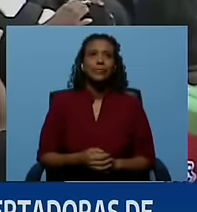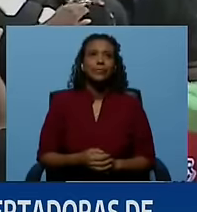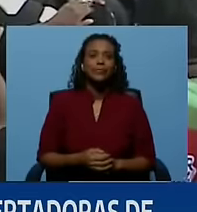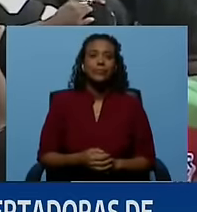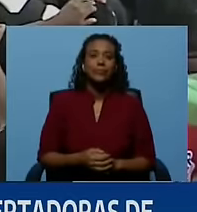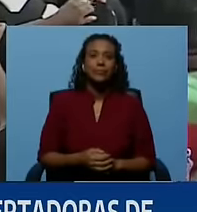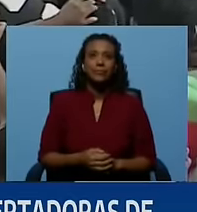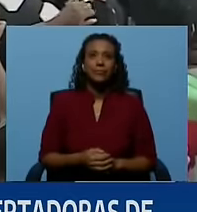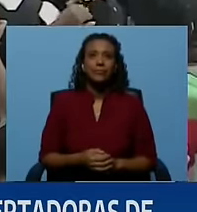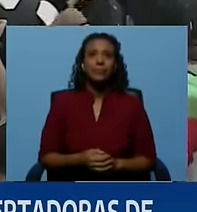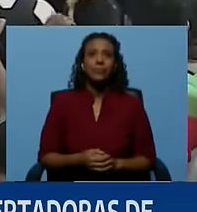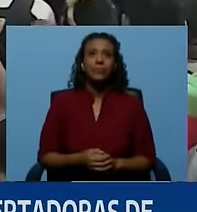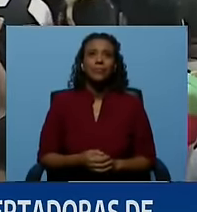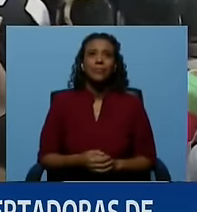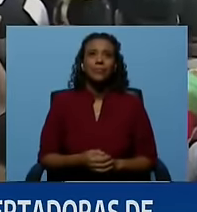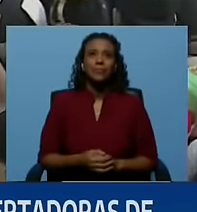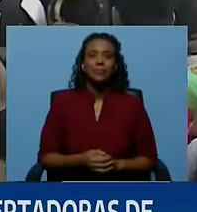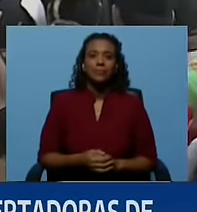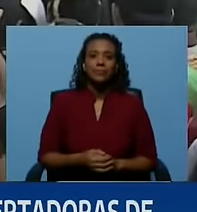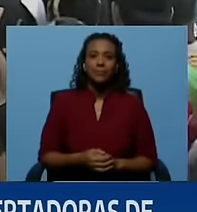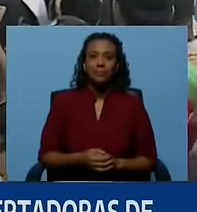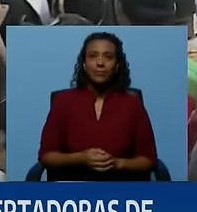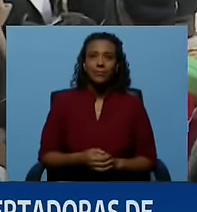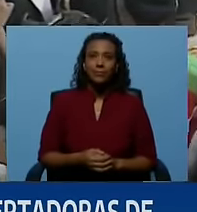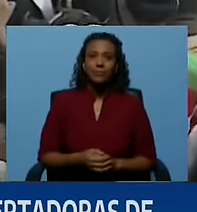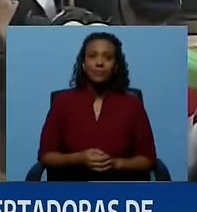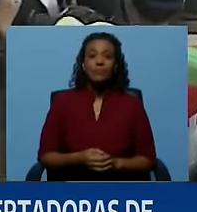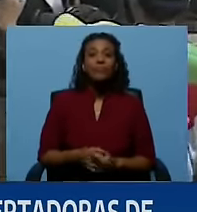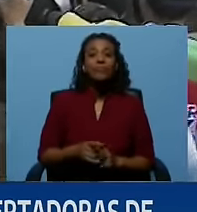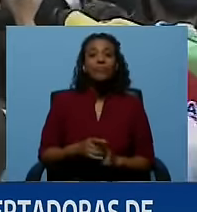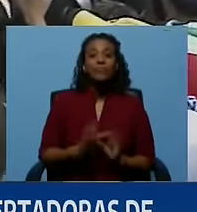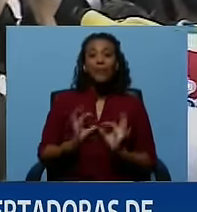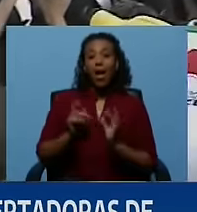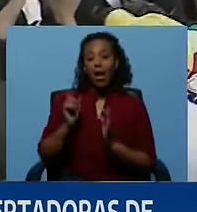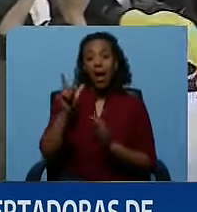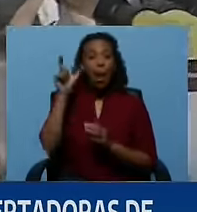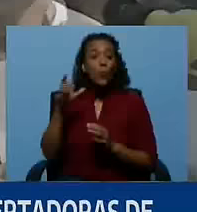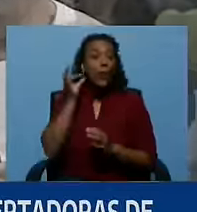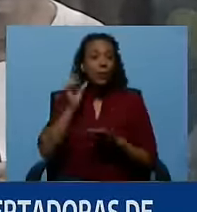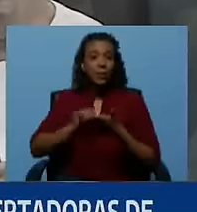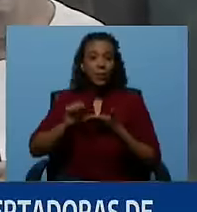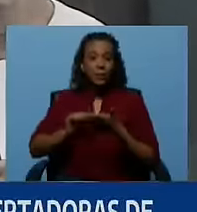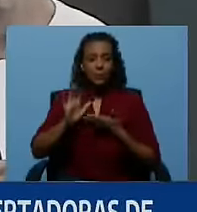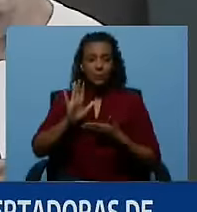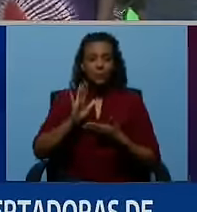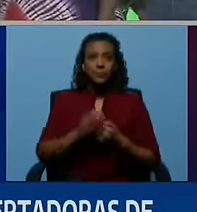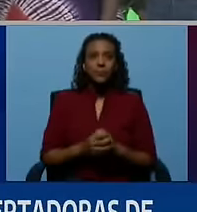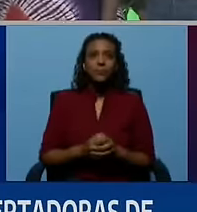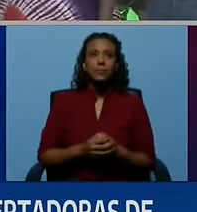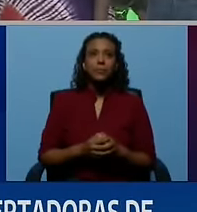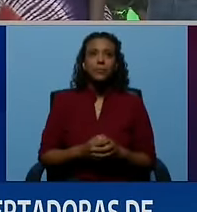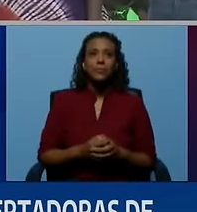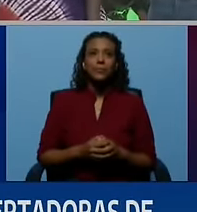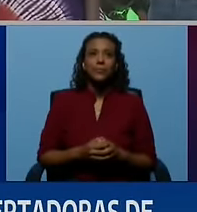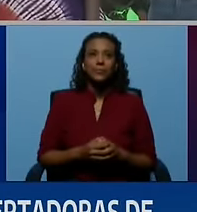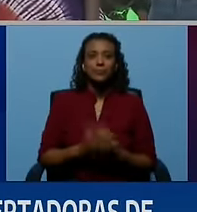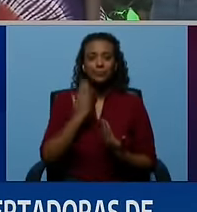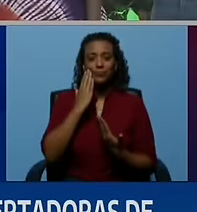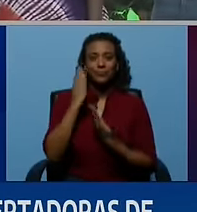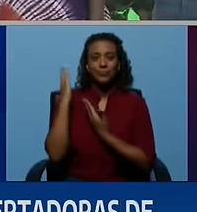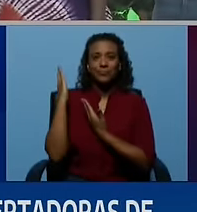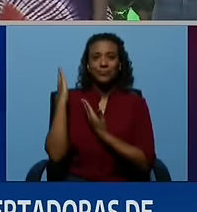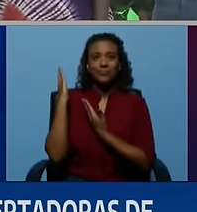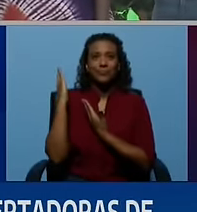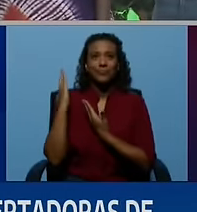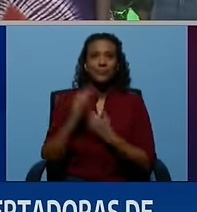On behalf of the Gengob family, on behalf of the mighty Swapo Party of Namibia, oye!